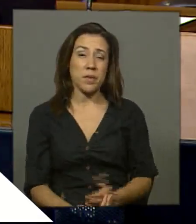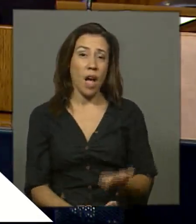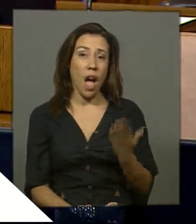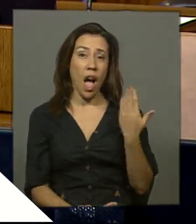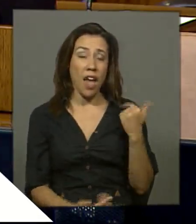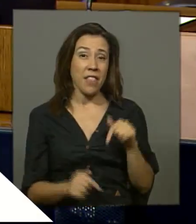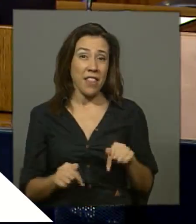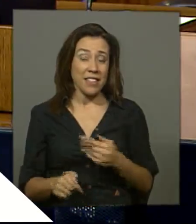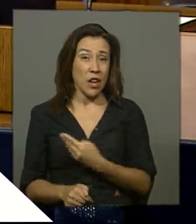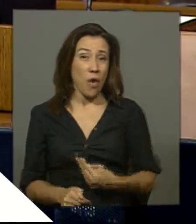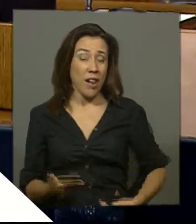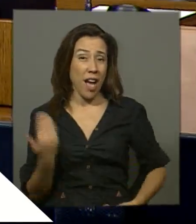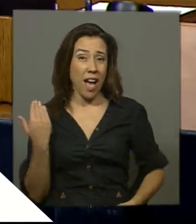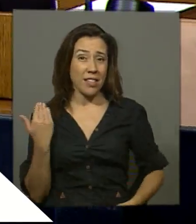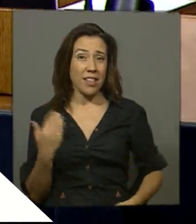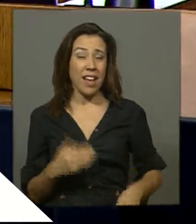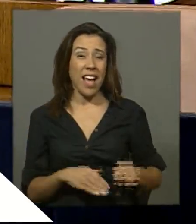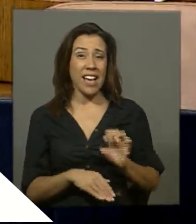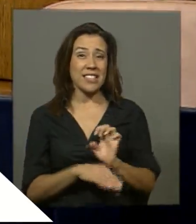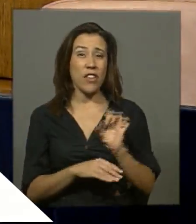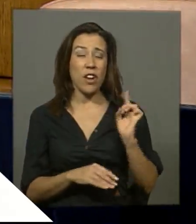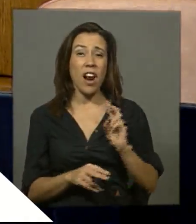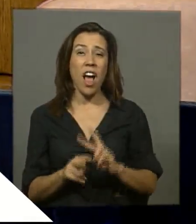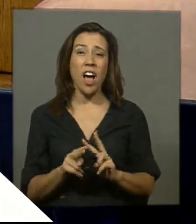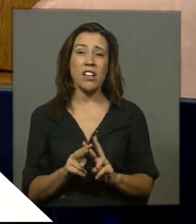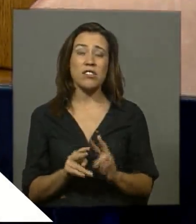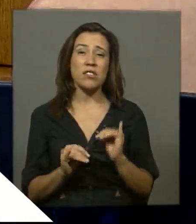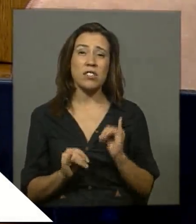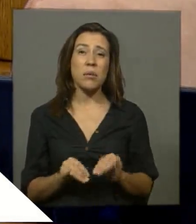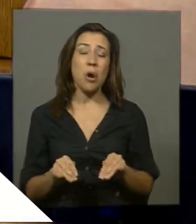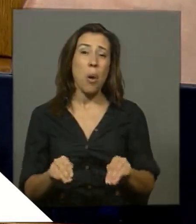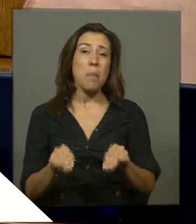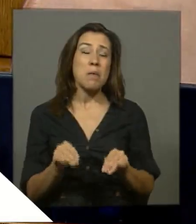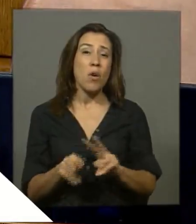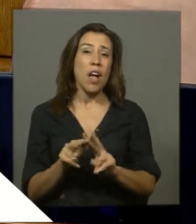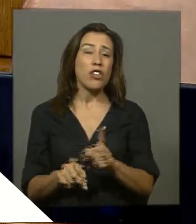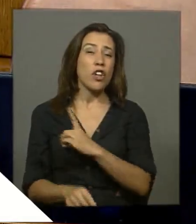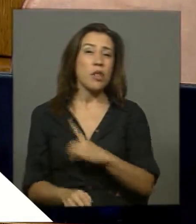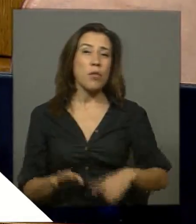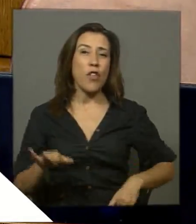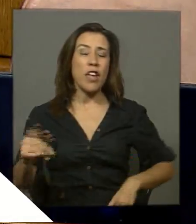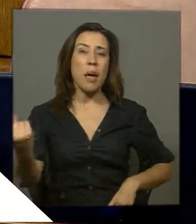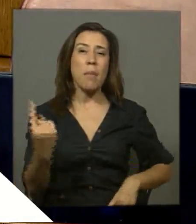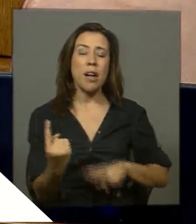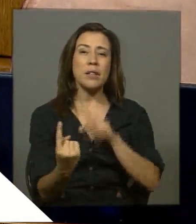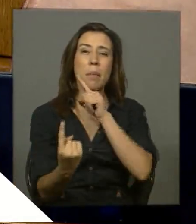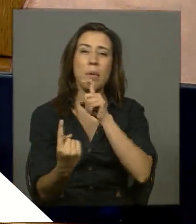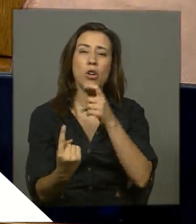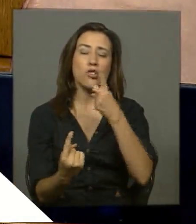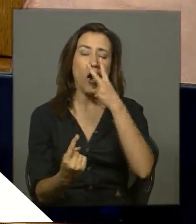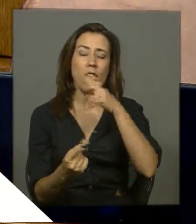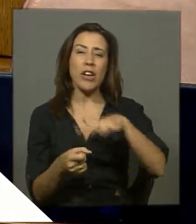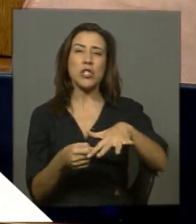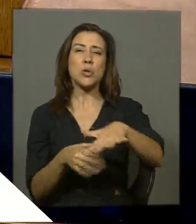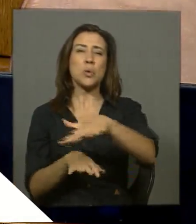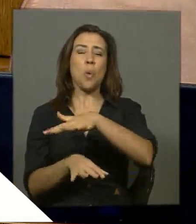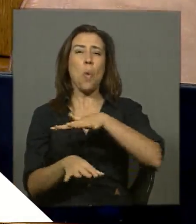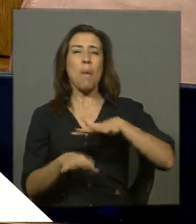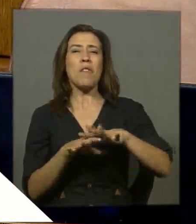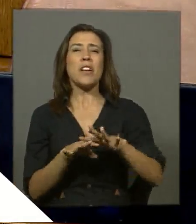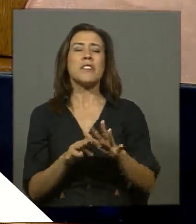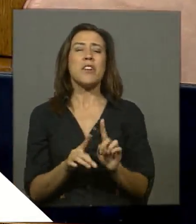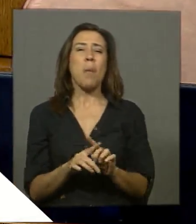del actual gobierno el estado en general ha seguido la lógica del diputado interpeladas solo la superficie los